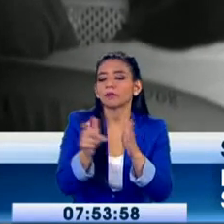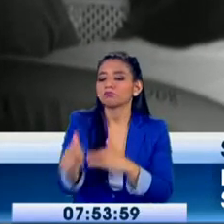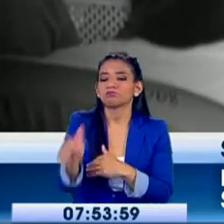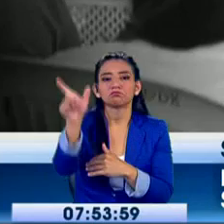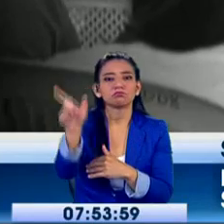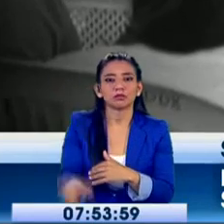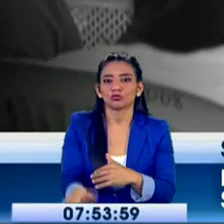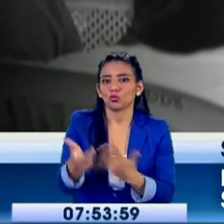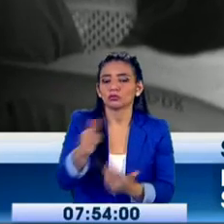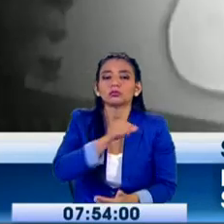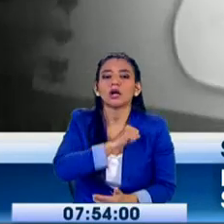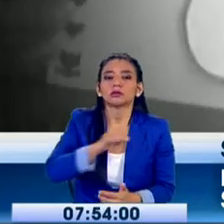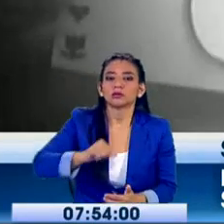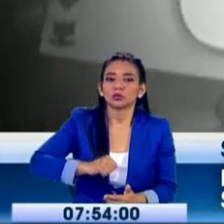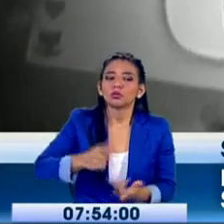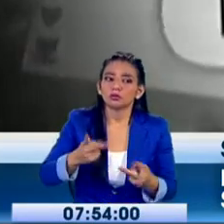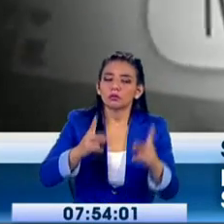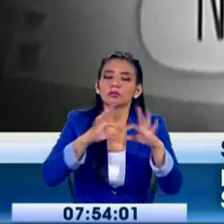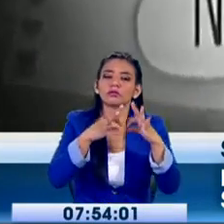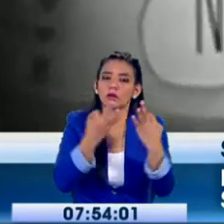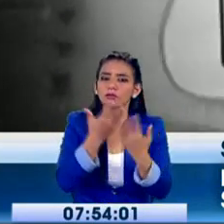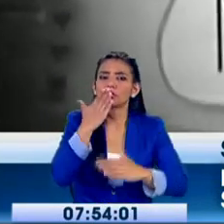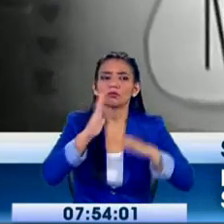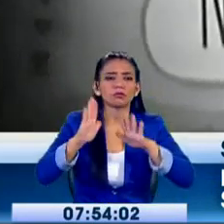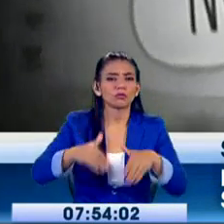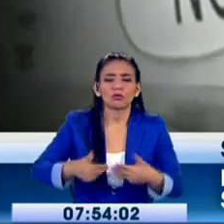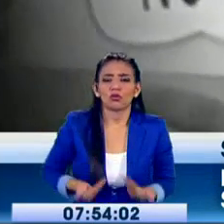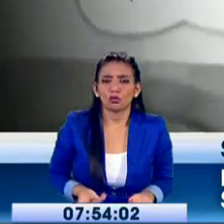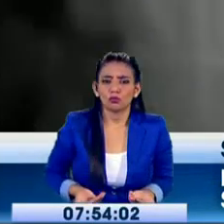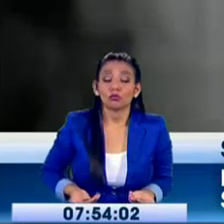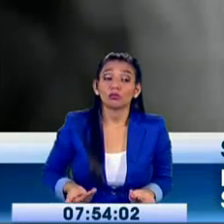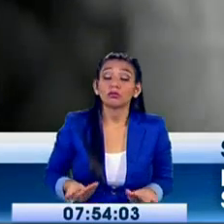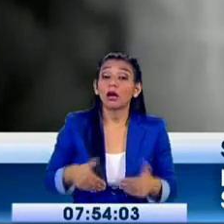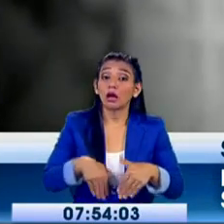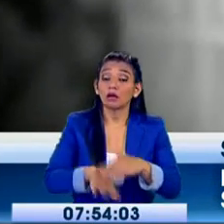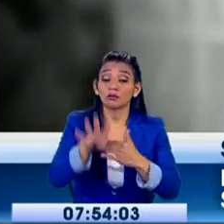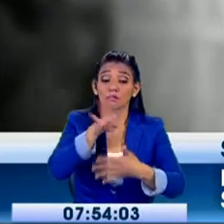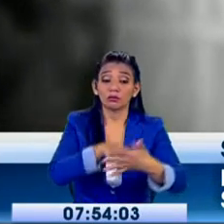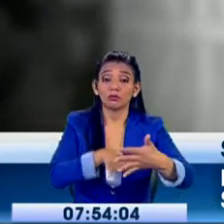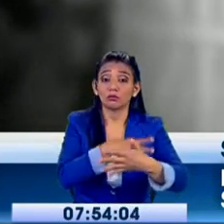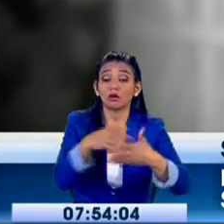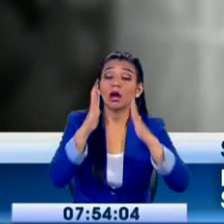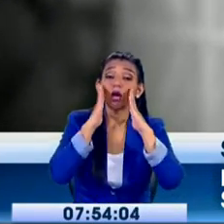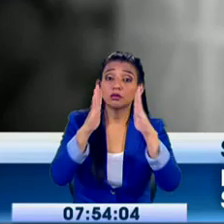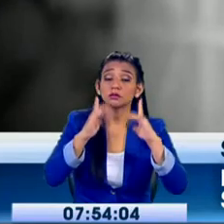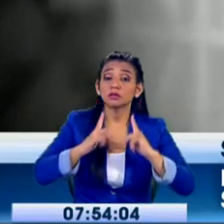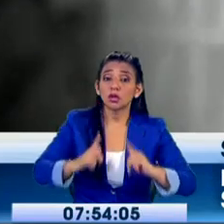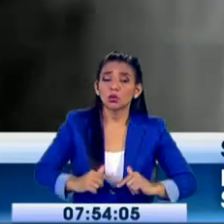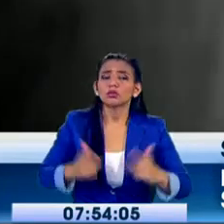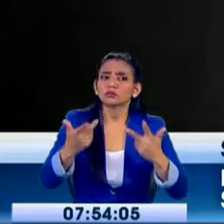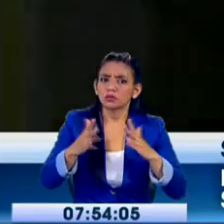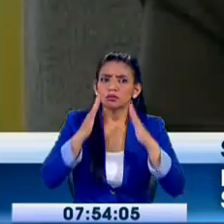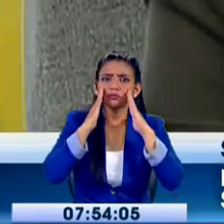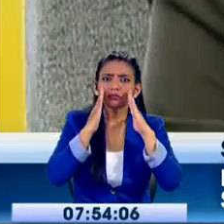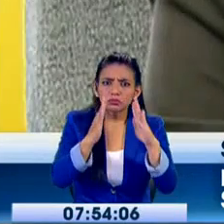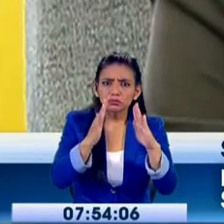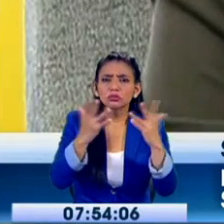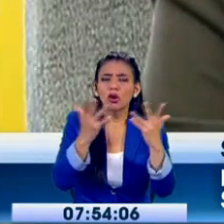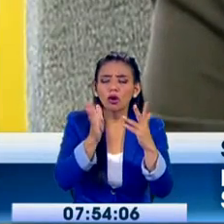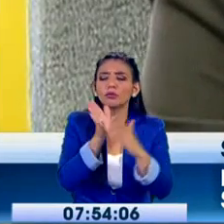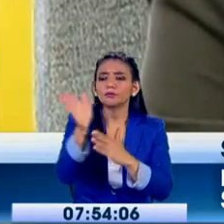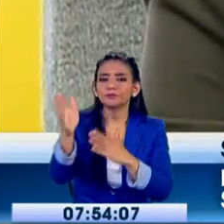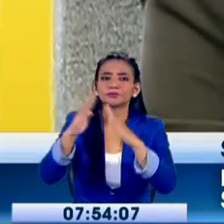paciente y el compromiso de sus allegados. Dentro de nuestro modelo de atención integral en salud tenemos las atenciones